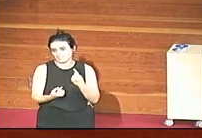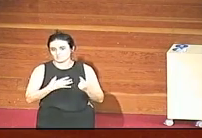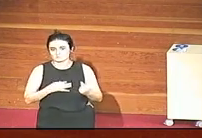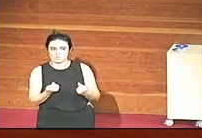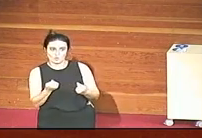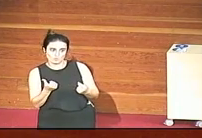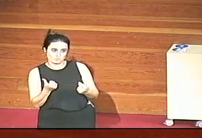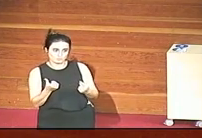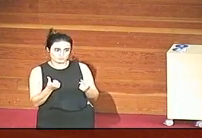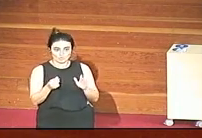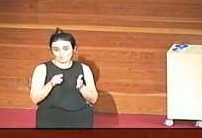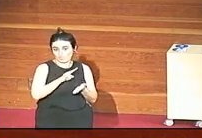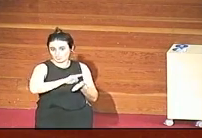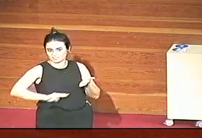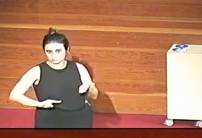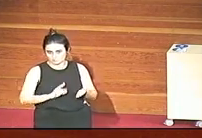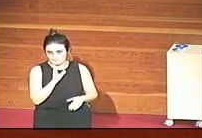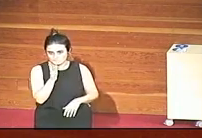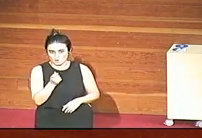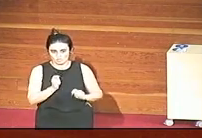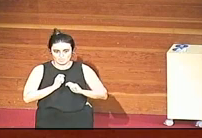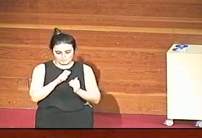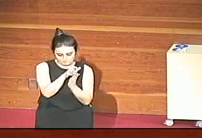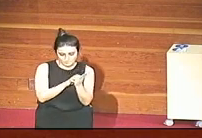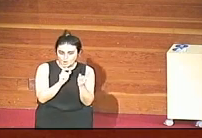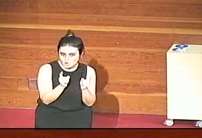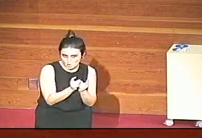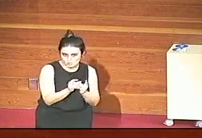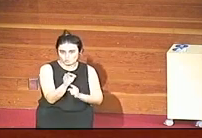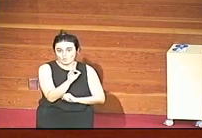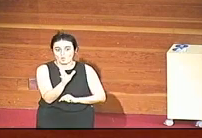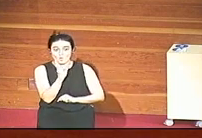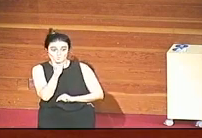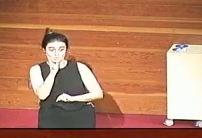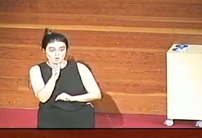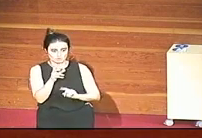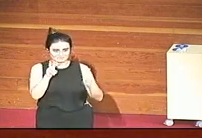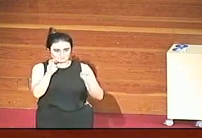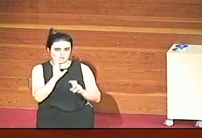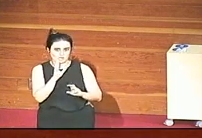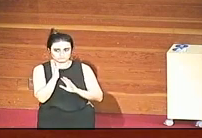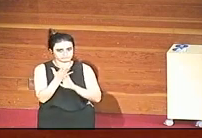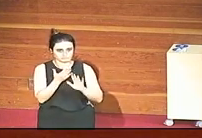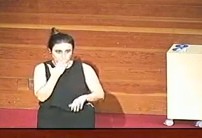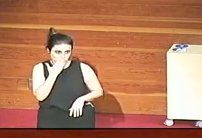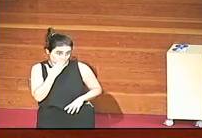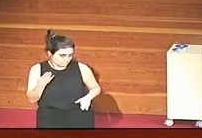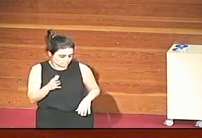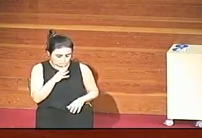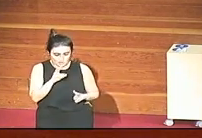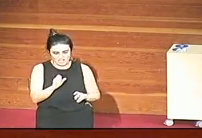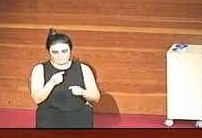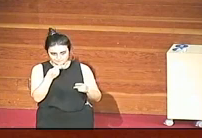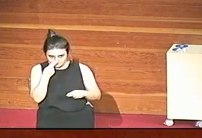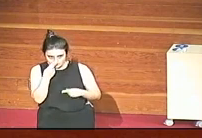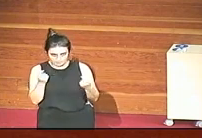porque te cortan texto porque te dan poco texto o porque directamente te sentás ese tema no sale porque bueno pues hay intereses publicitarios